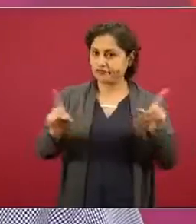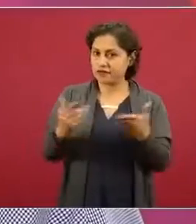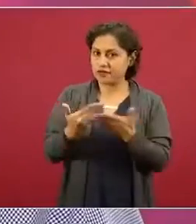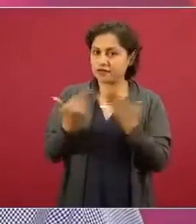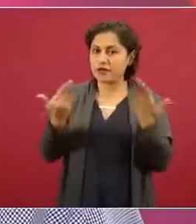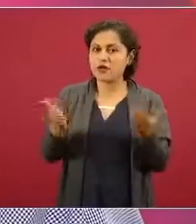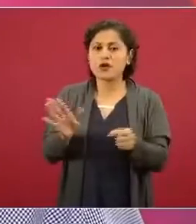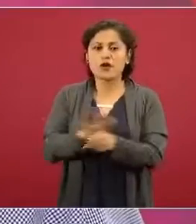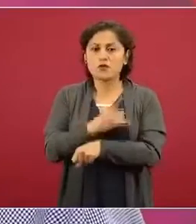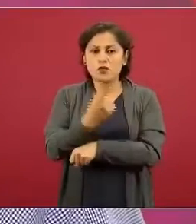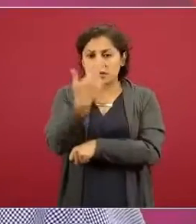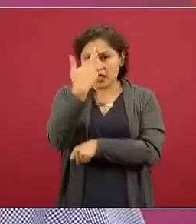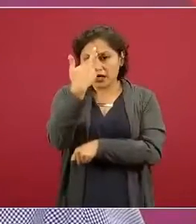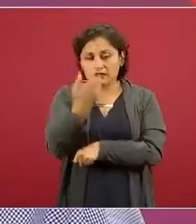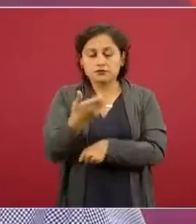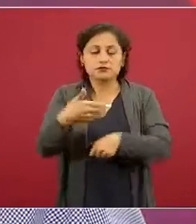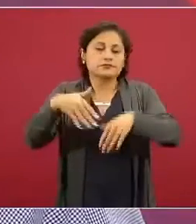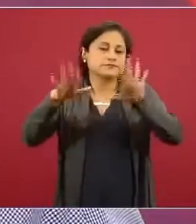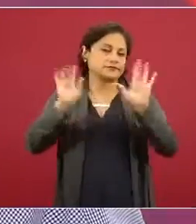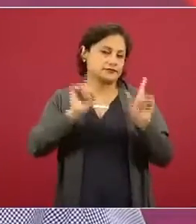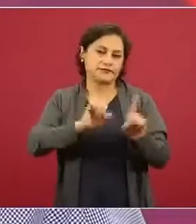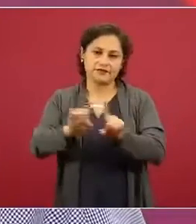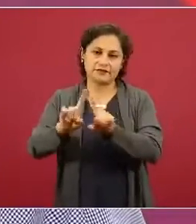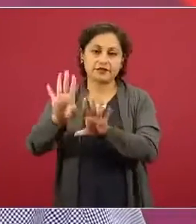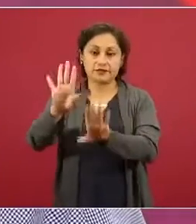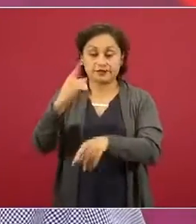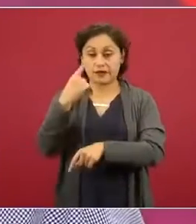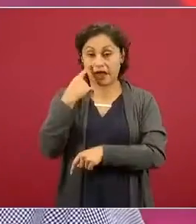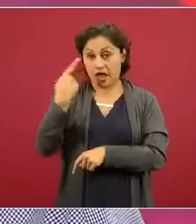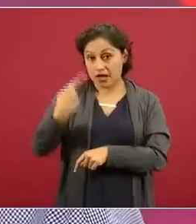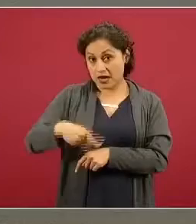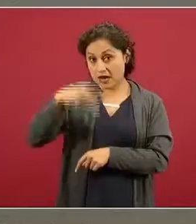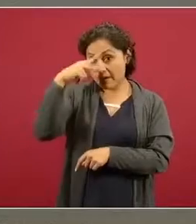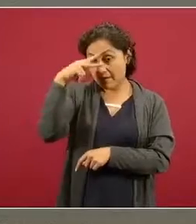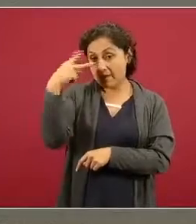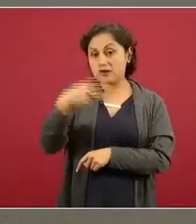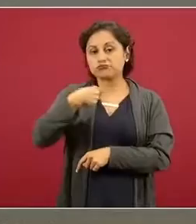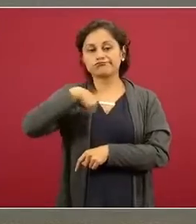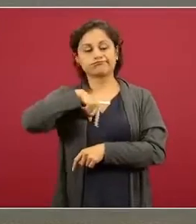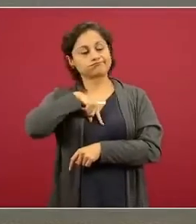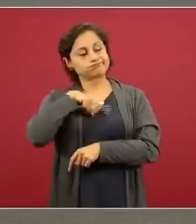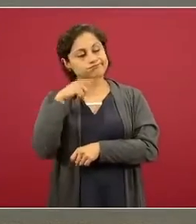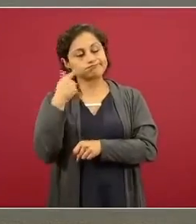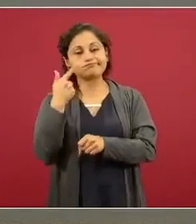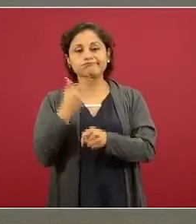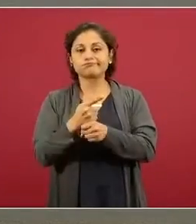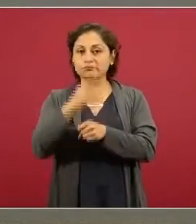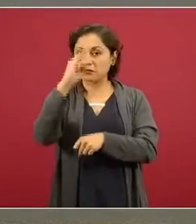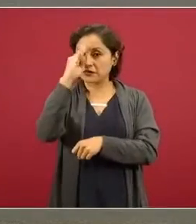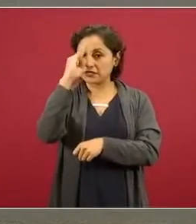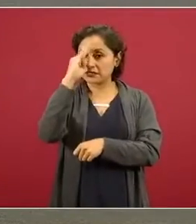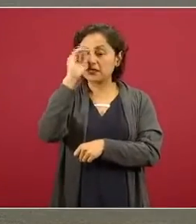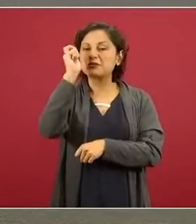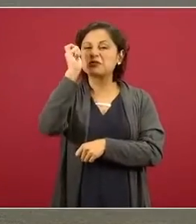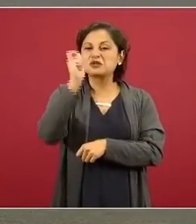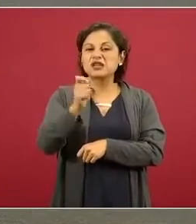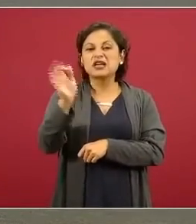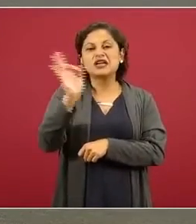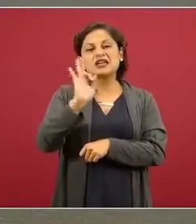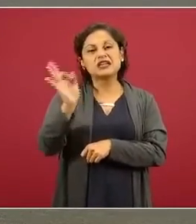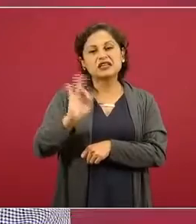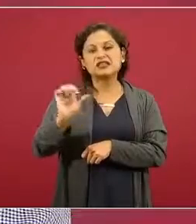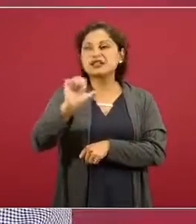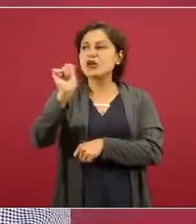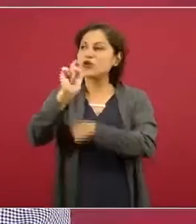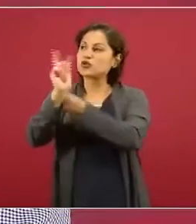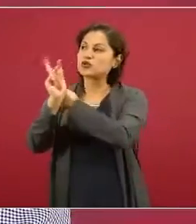haber una combinación de muchos factores. En México creemos que al igual que en muchas otras regiones sí ha habido pues toda una etapa